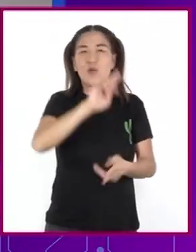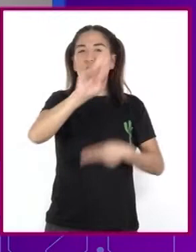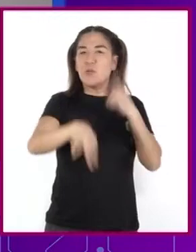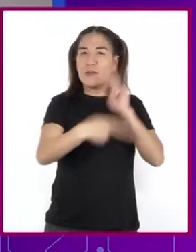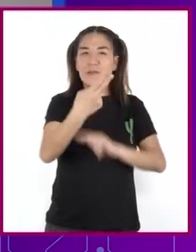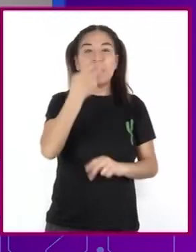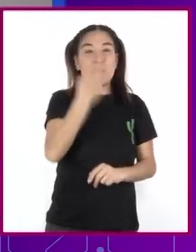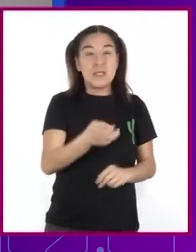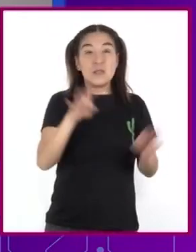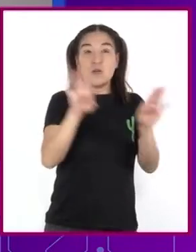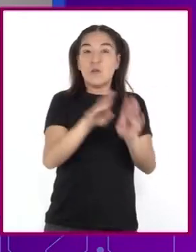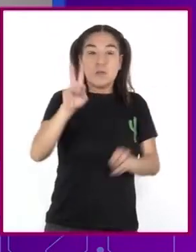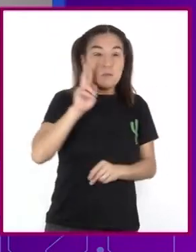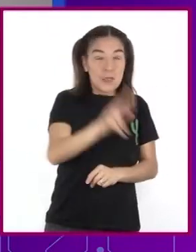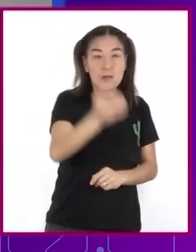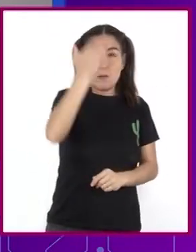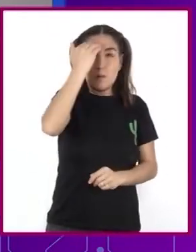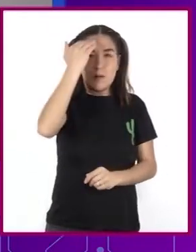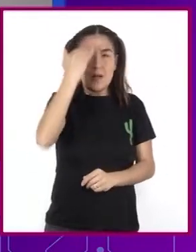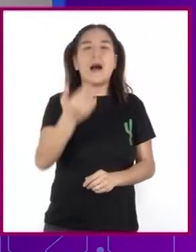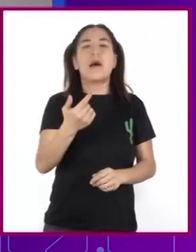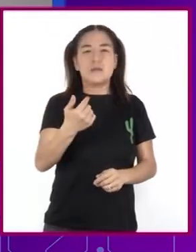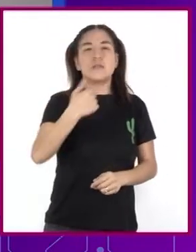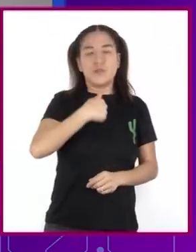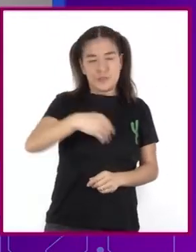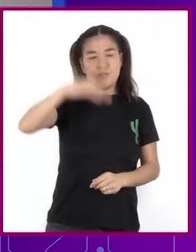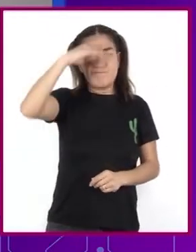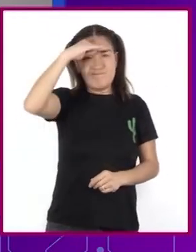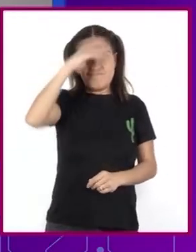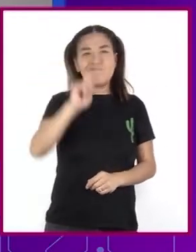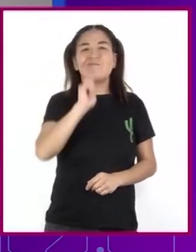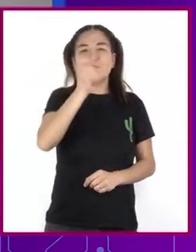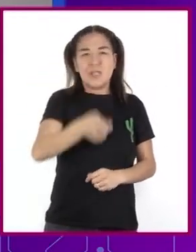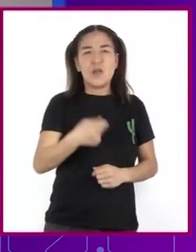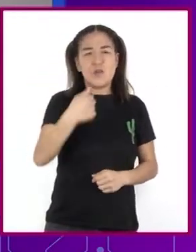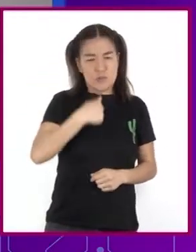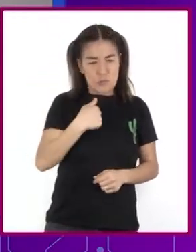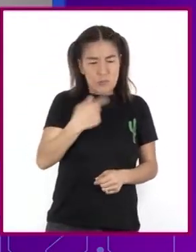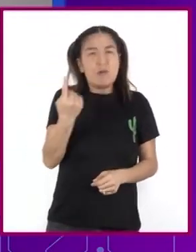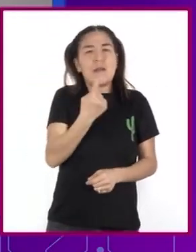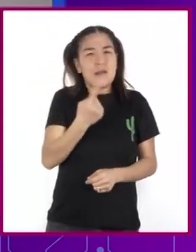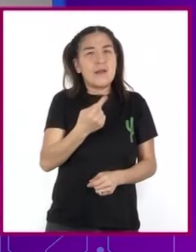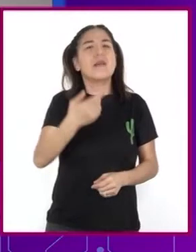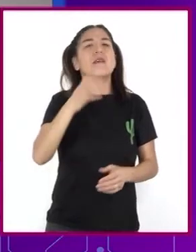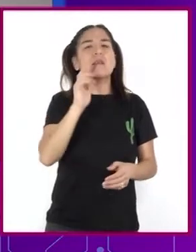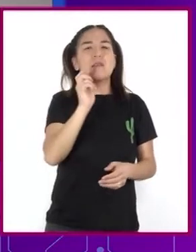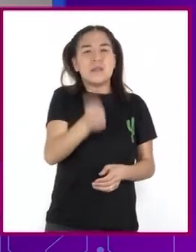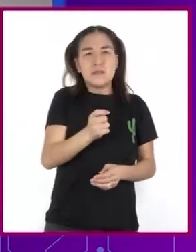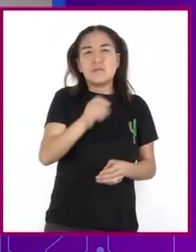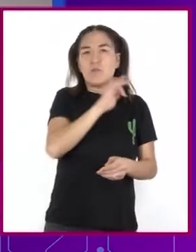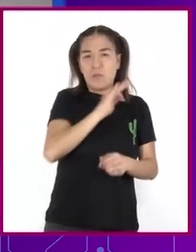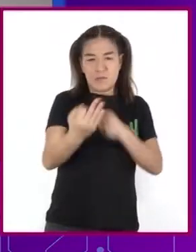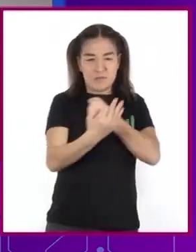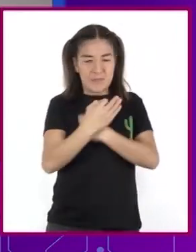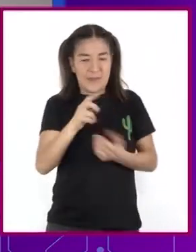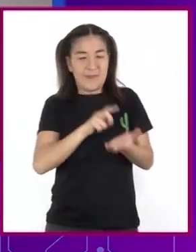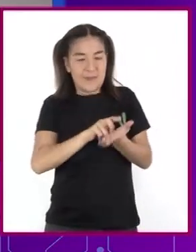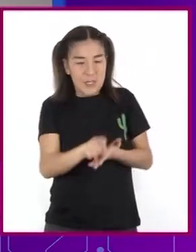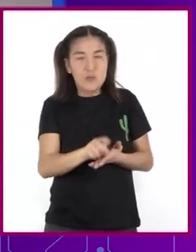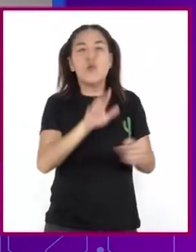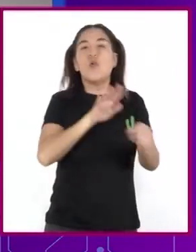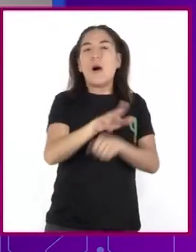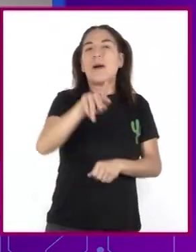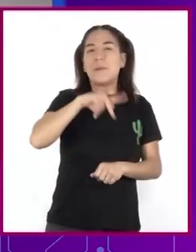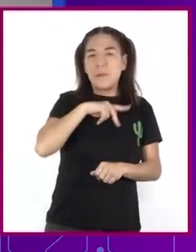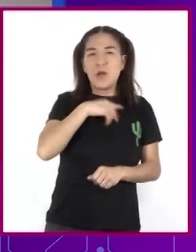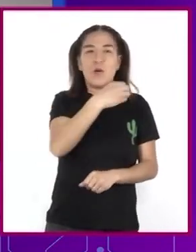tener conocimiento de esto, me hago consciente de a qué tengo derecho y a qué tengo obligación.